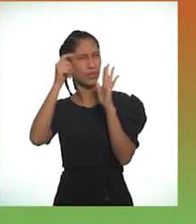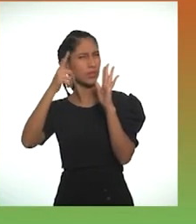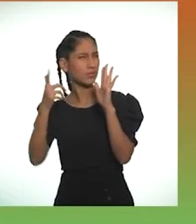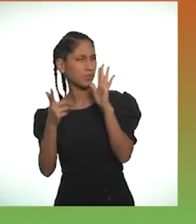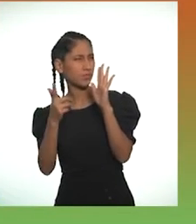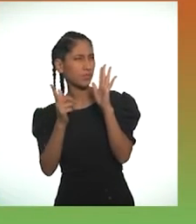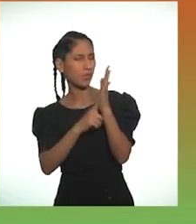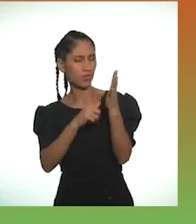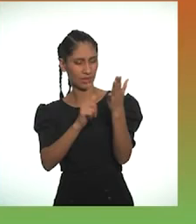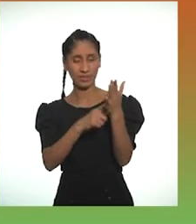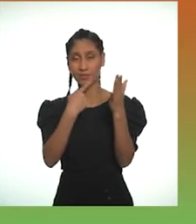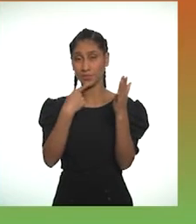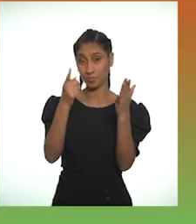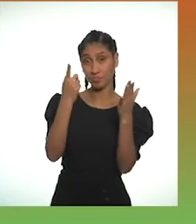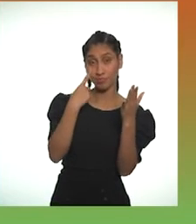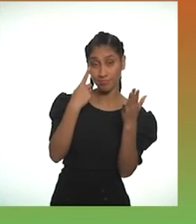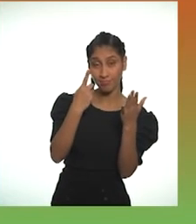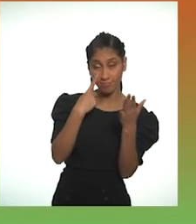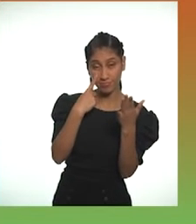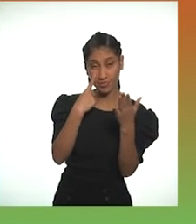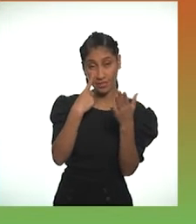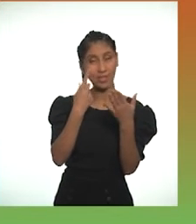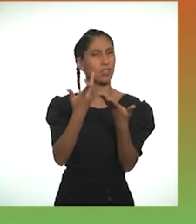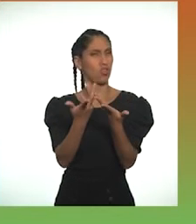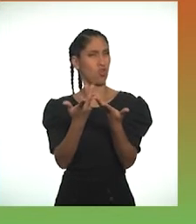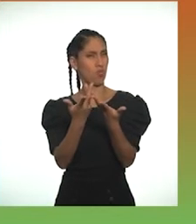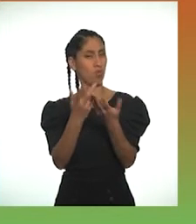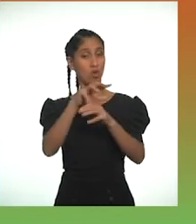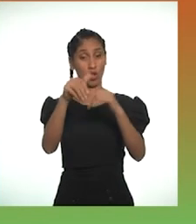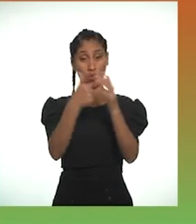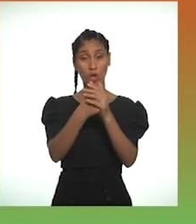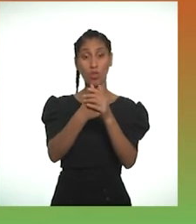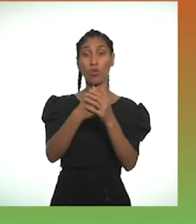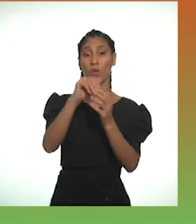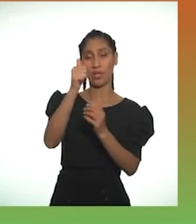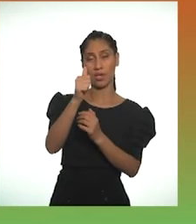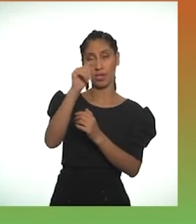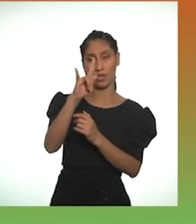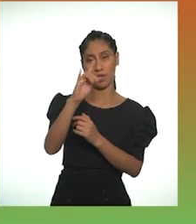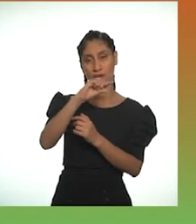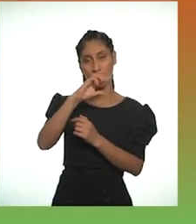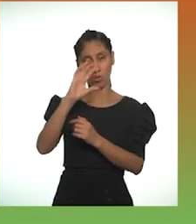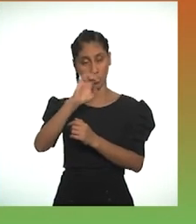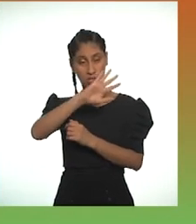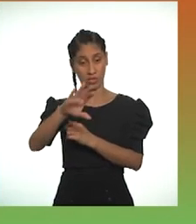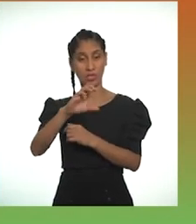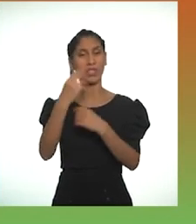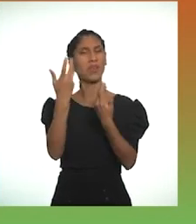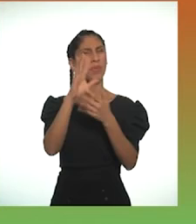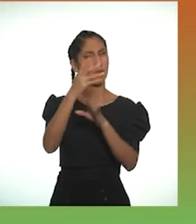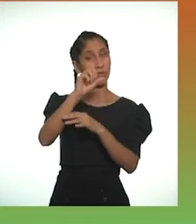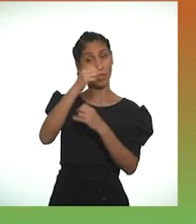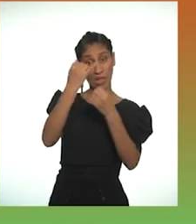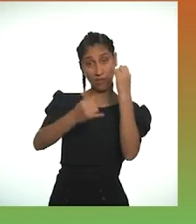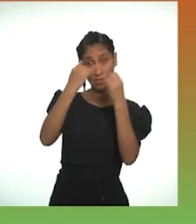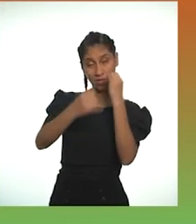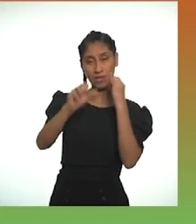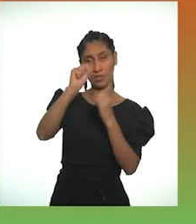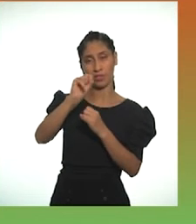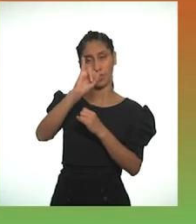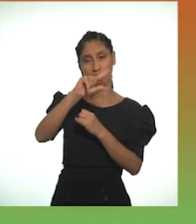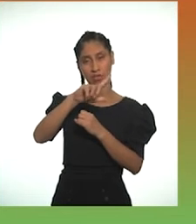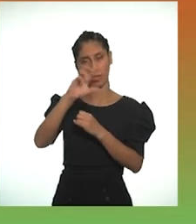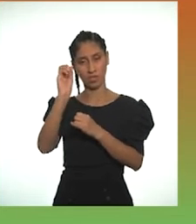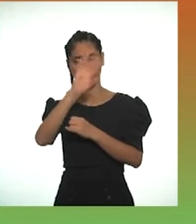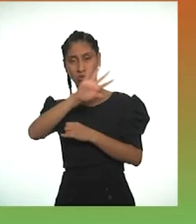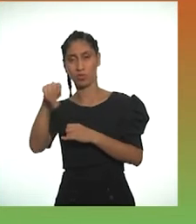Recordemos que así se le conoce a la época del auge del caucho. A finales del siglo XIX